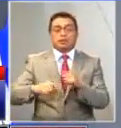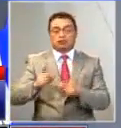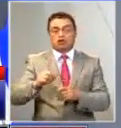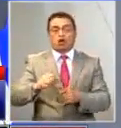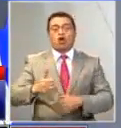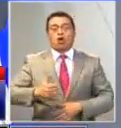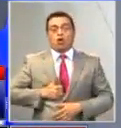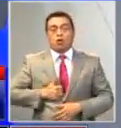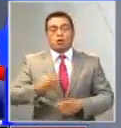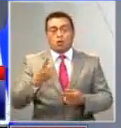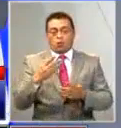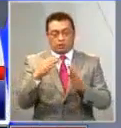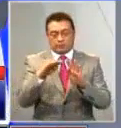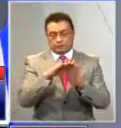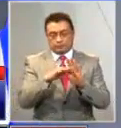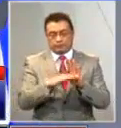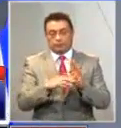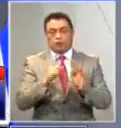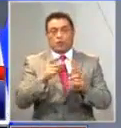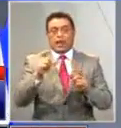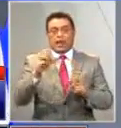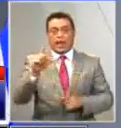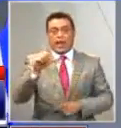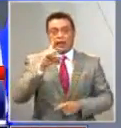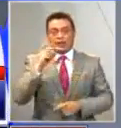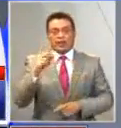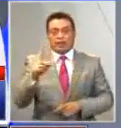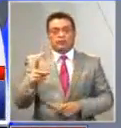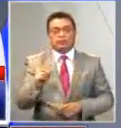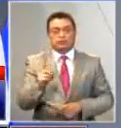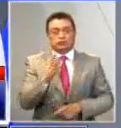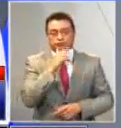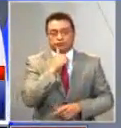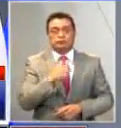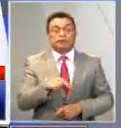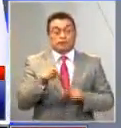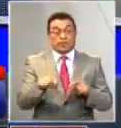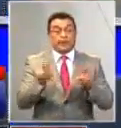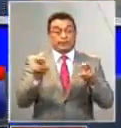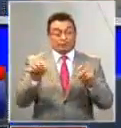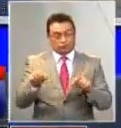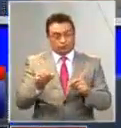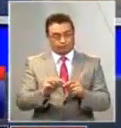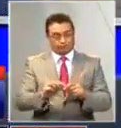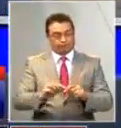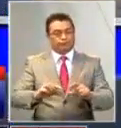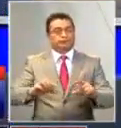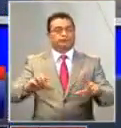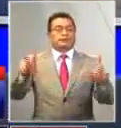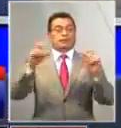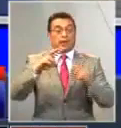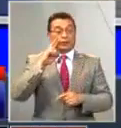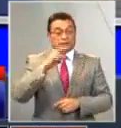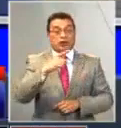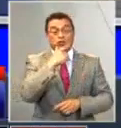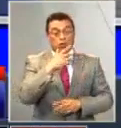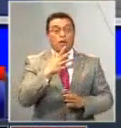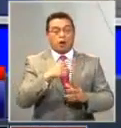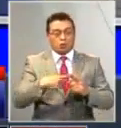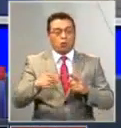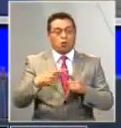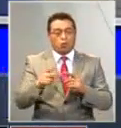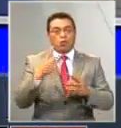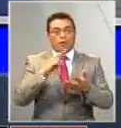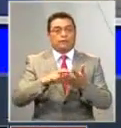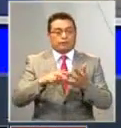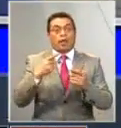con ningún requisito de calidad para estas prestaciones. Bueno, esto es un tema que recién está comenzando y sin duda hay mucho paño que cortar y va a seguir